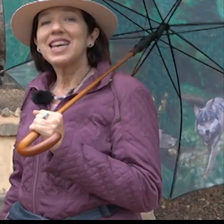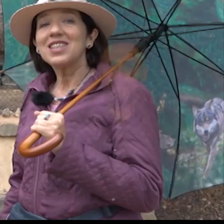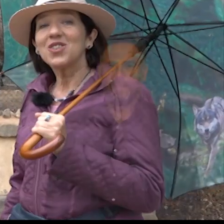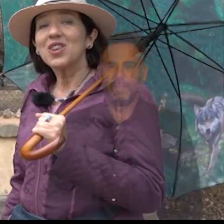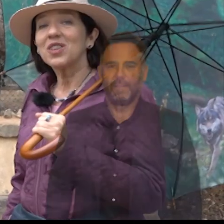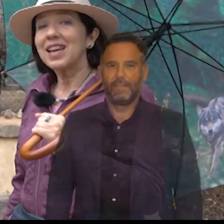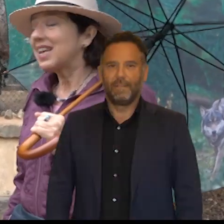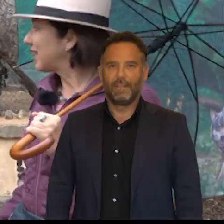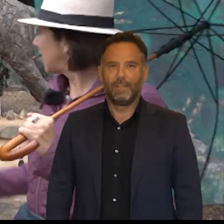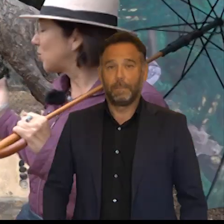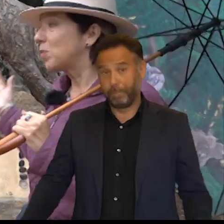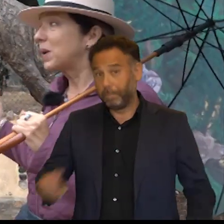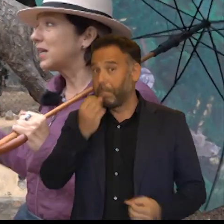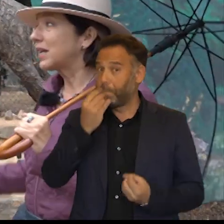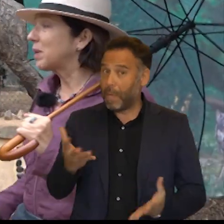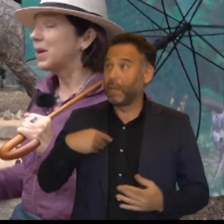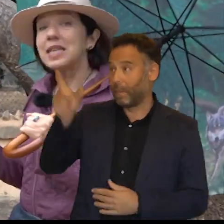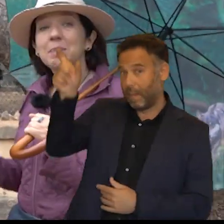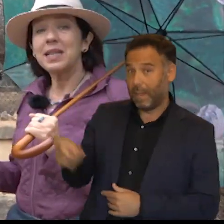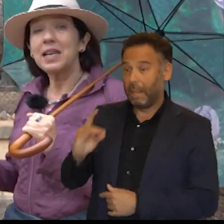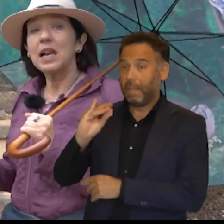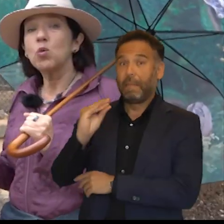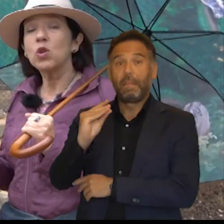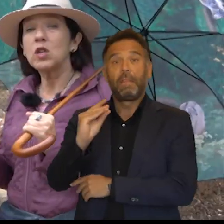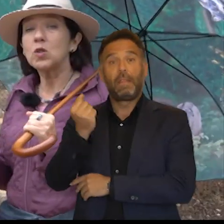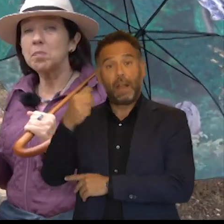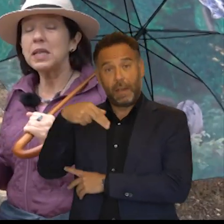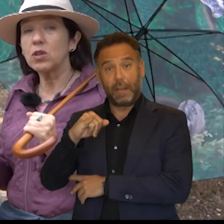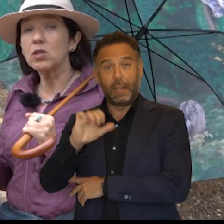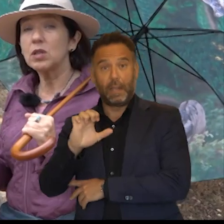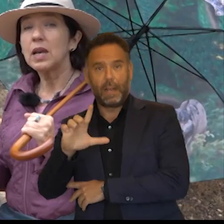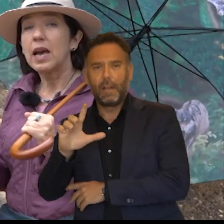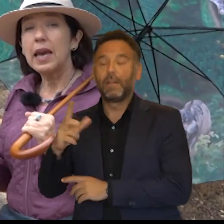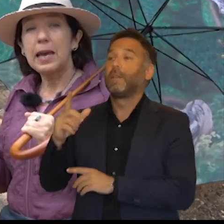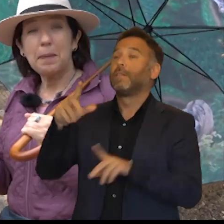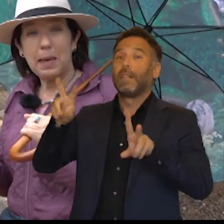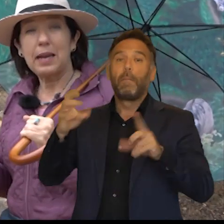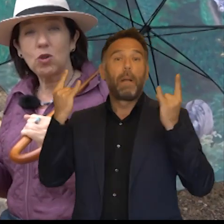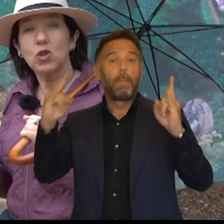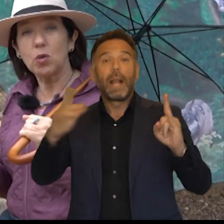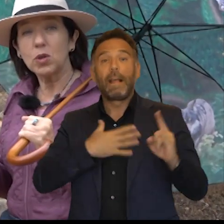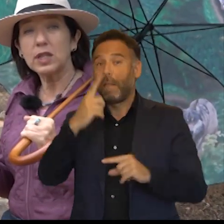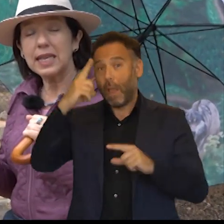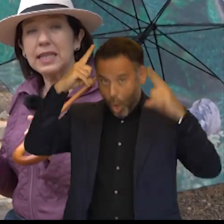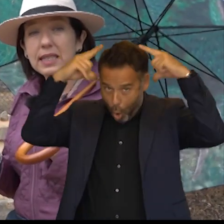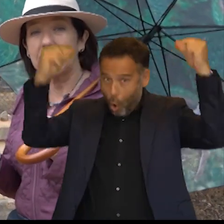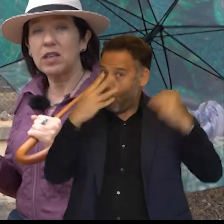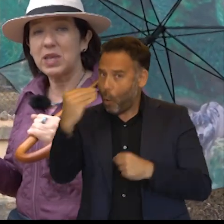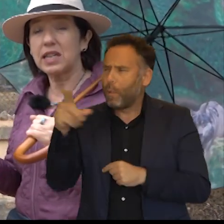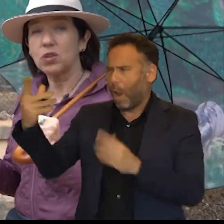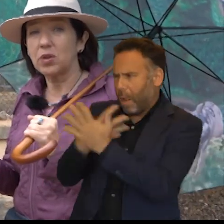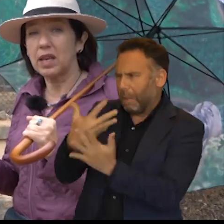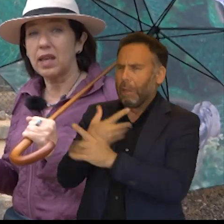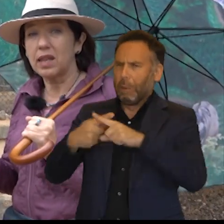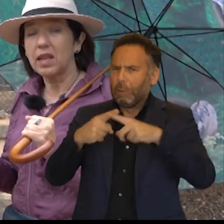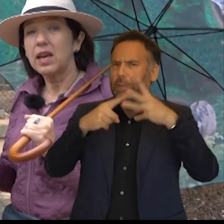Bueno, aquí estoy con Daniel de Lobo Park, que me va a desmentir algunos de los mitos de los lobos que existen en